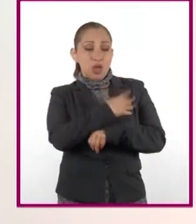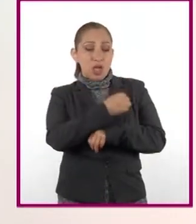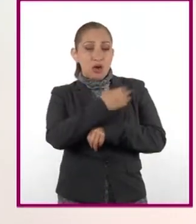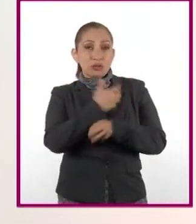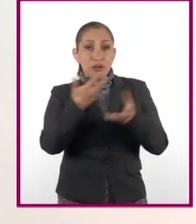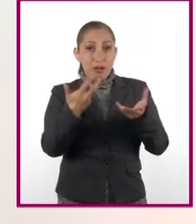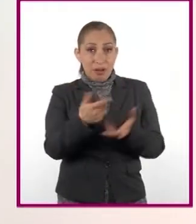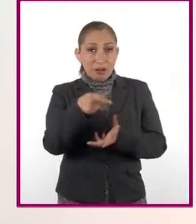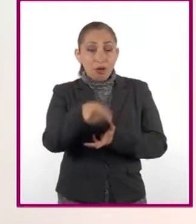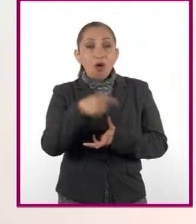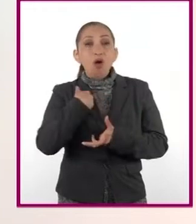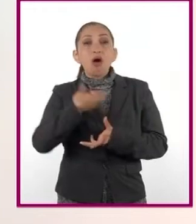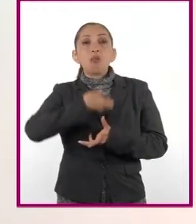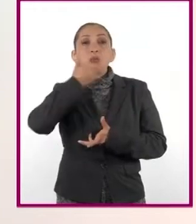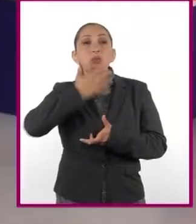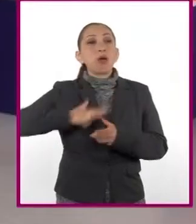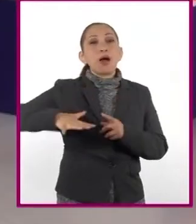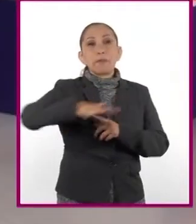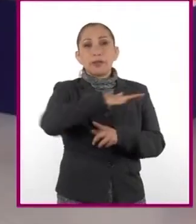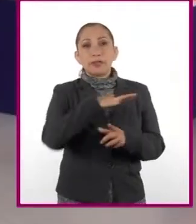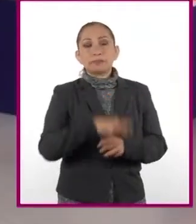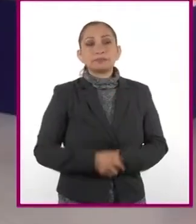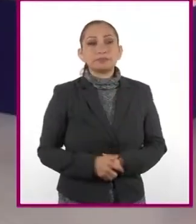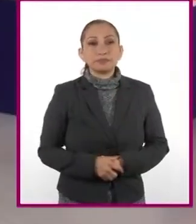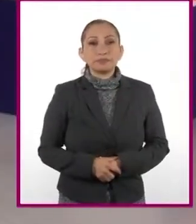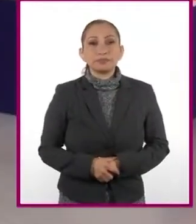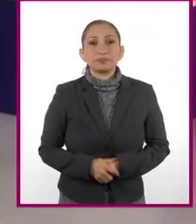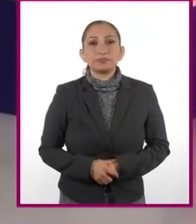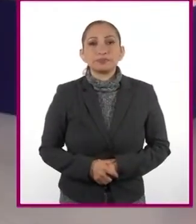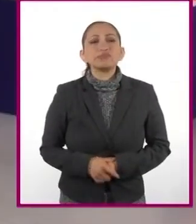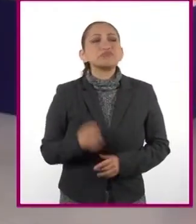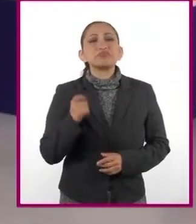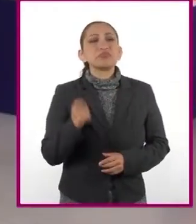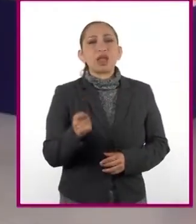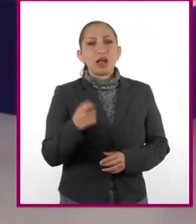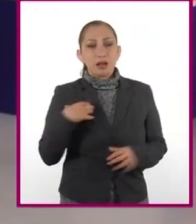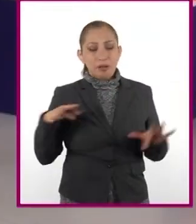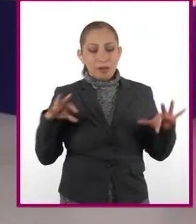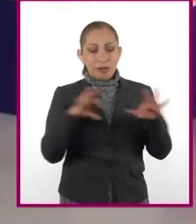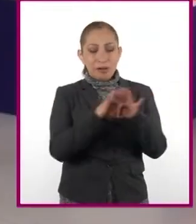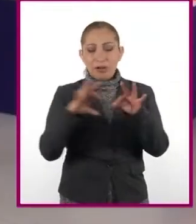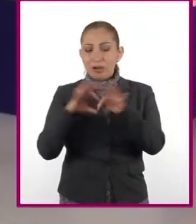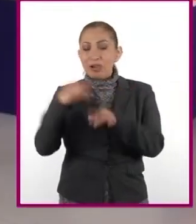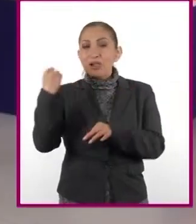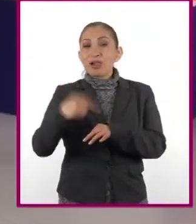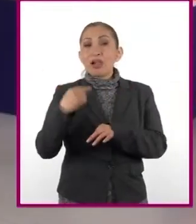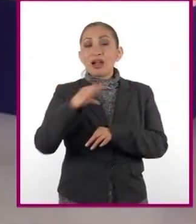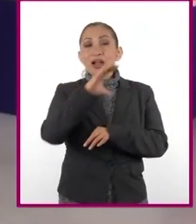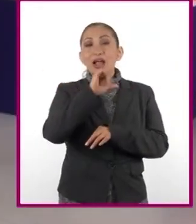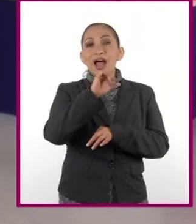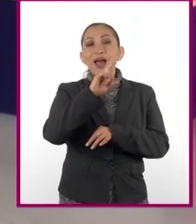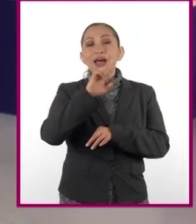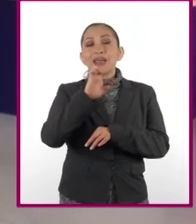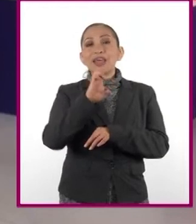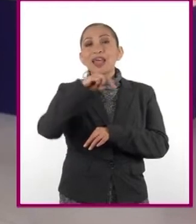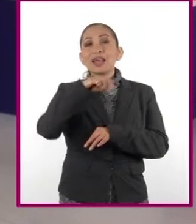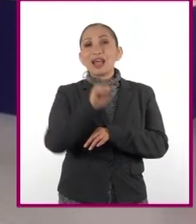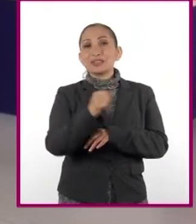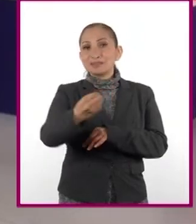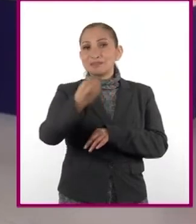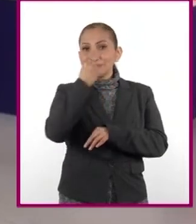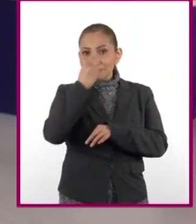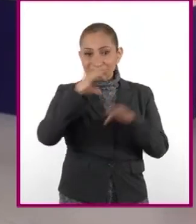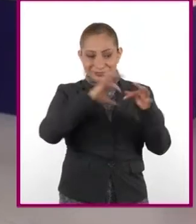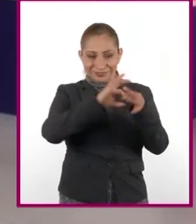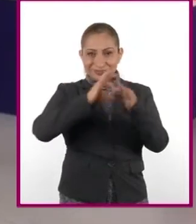y adaptación a su ambiente. Esto los une en lo que llamamos cadenas alimentarias y, como